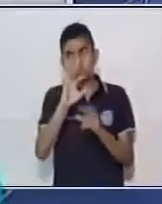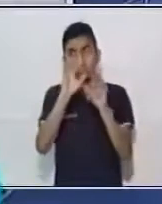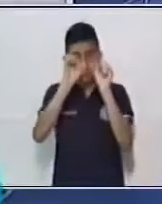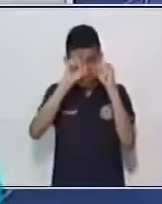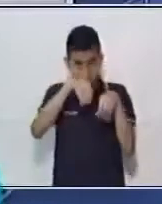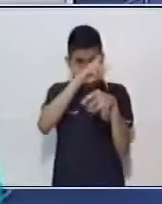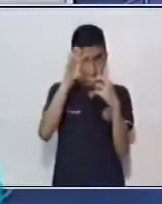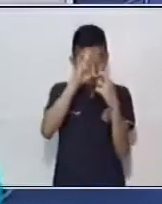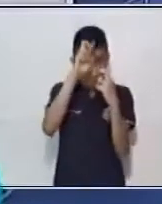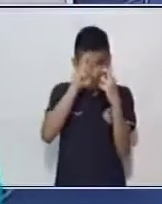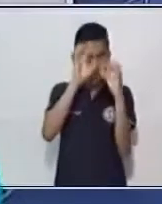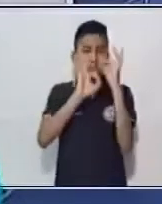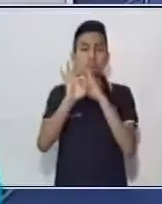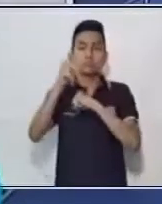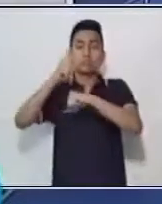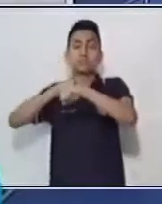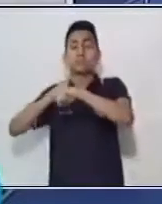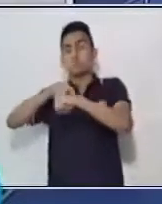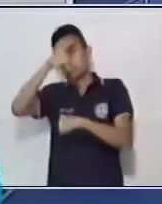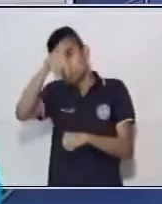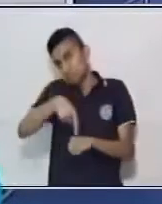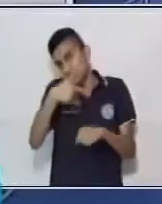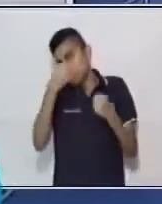perfecto y tiempo presente.